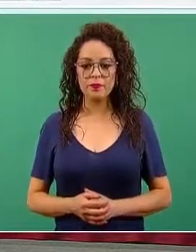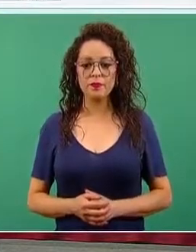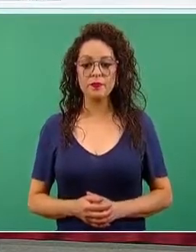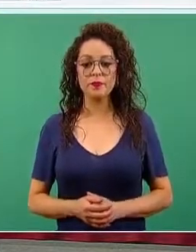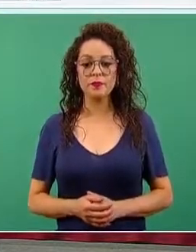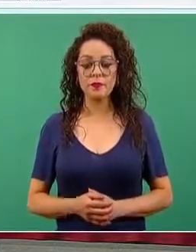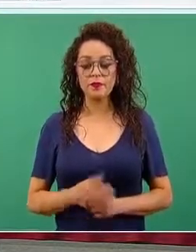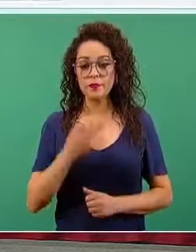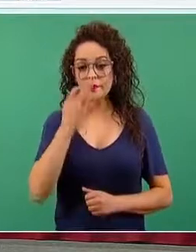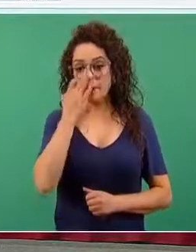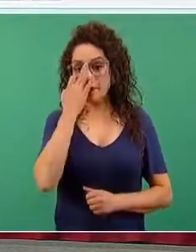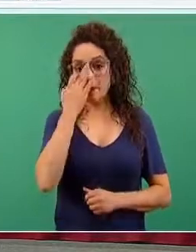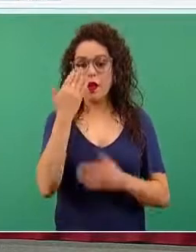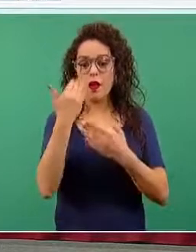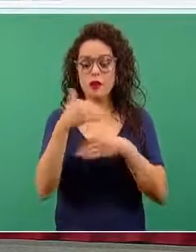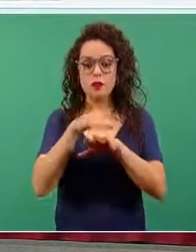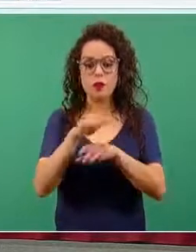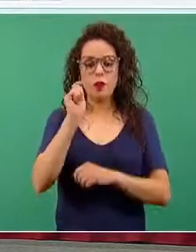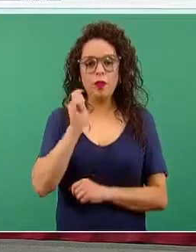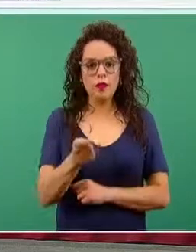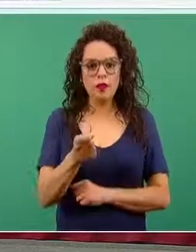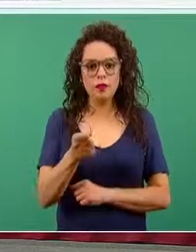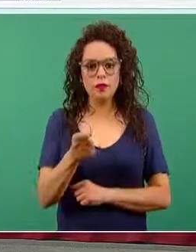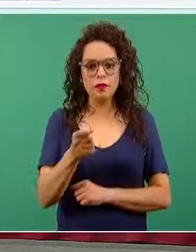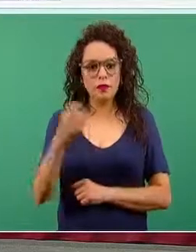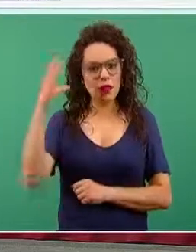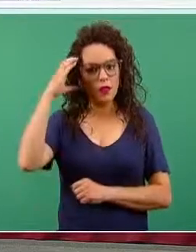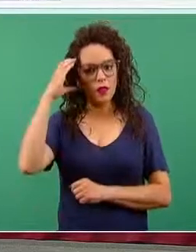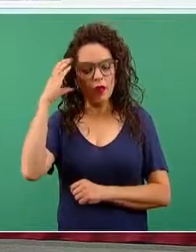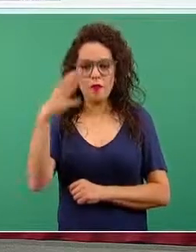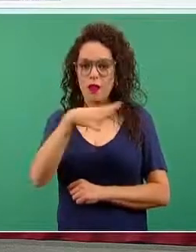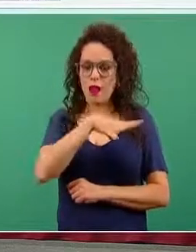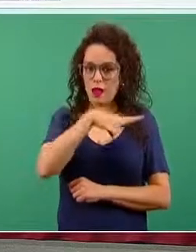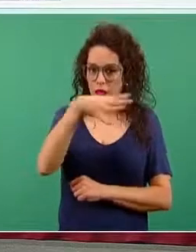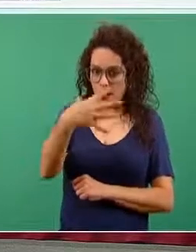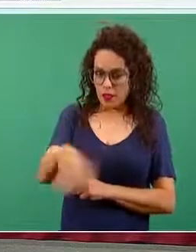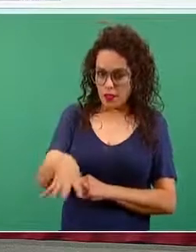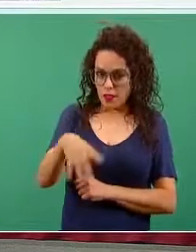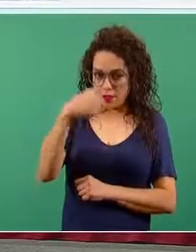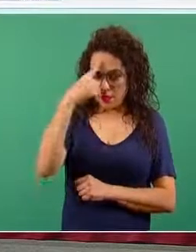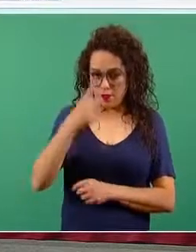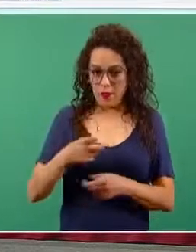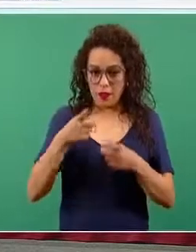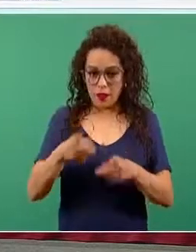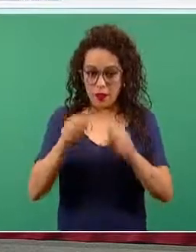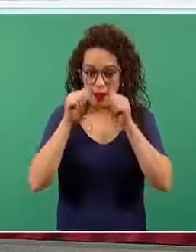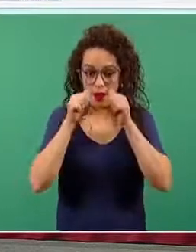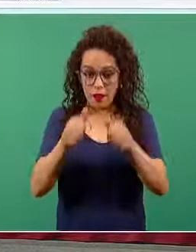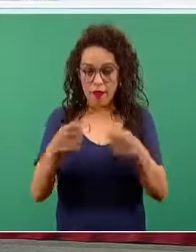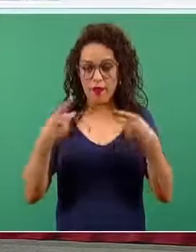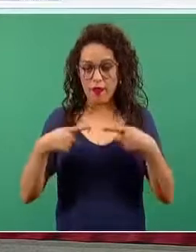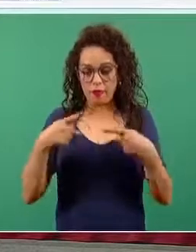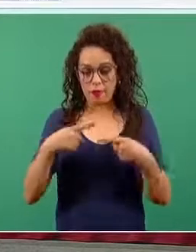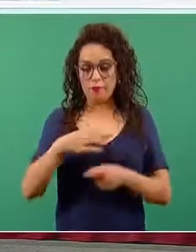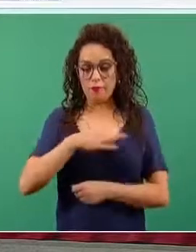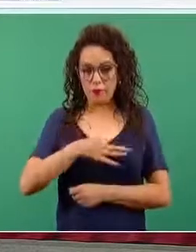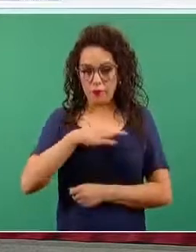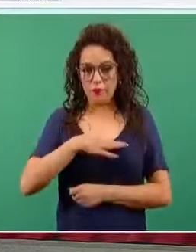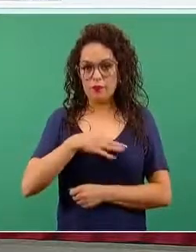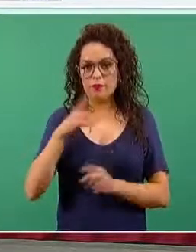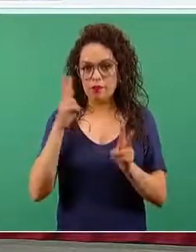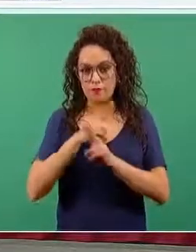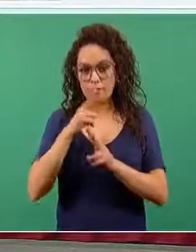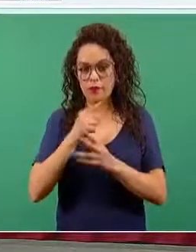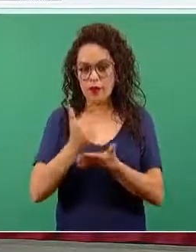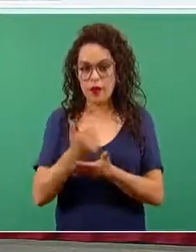Sobre la ocupación tanto de camas generales de atención a infección respiratoria aguda grave sin necesidad